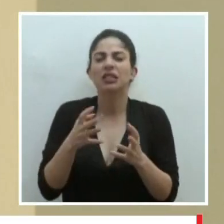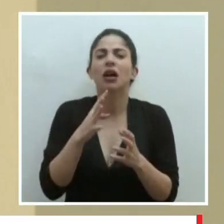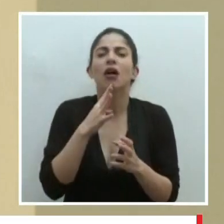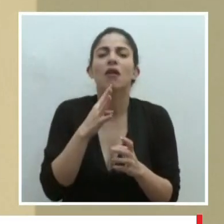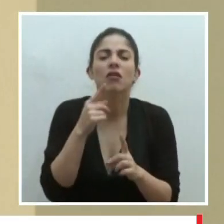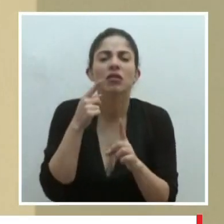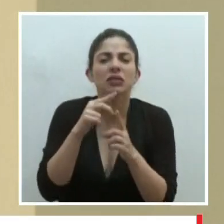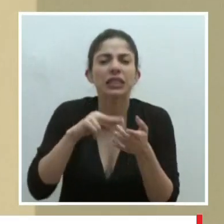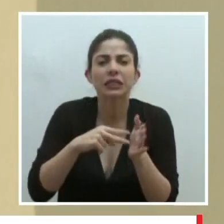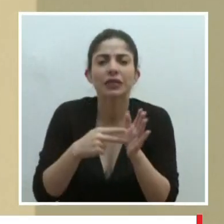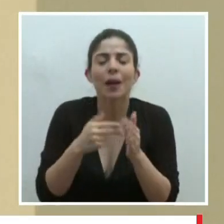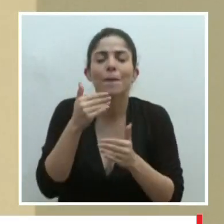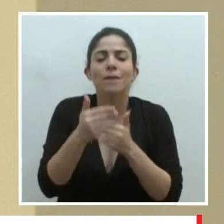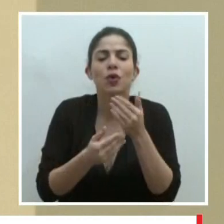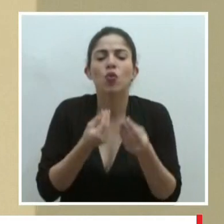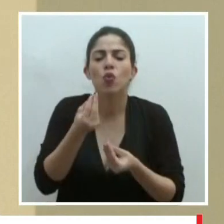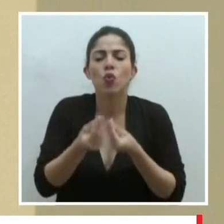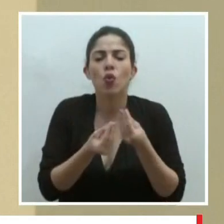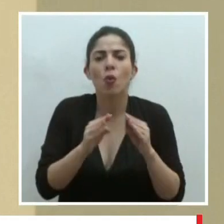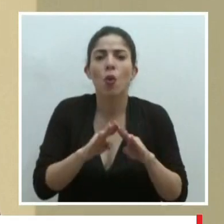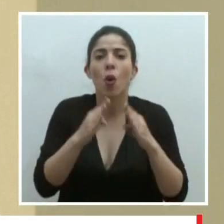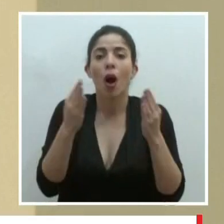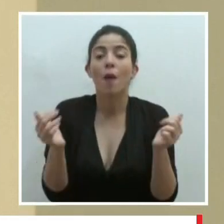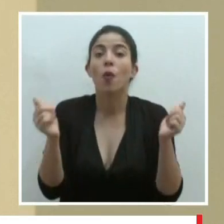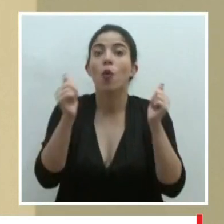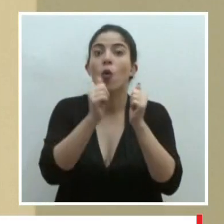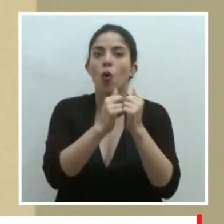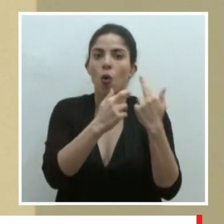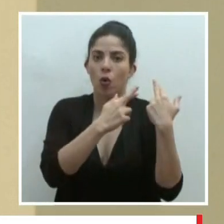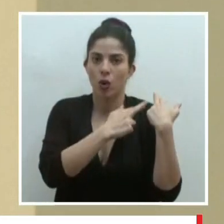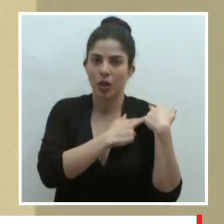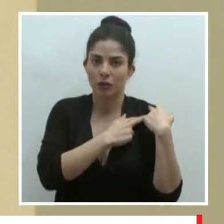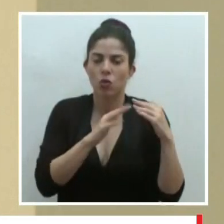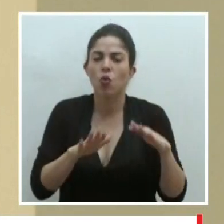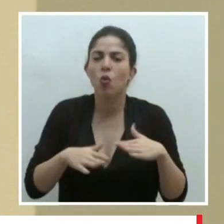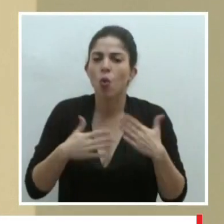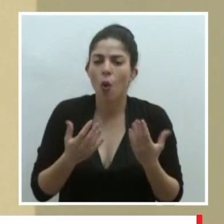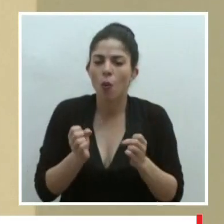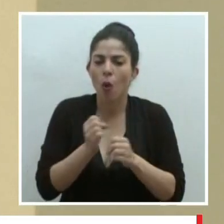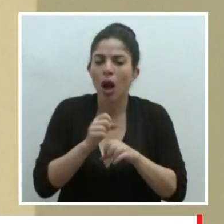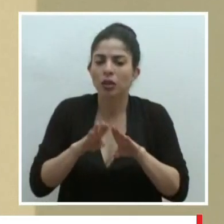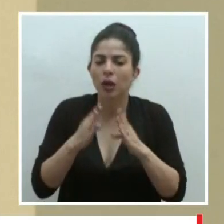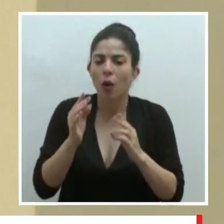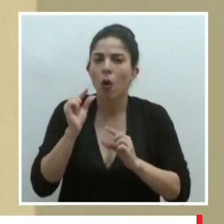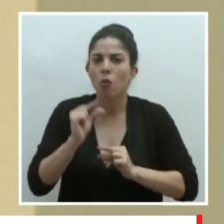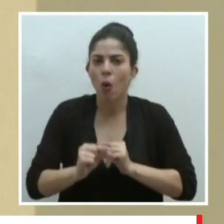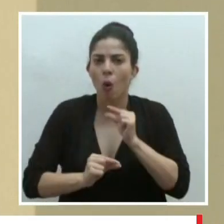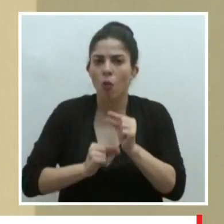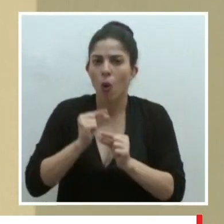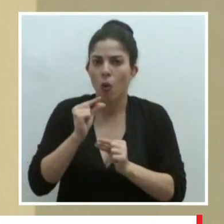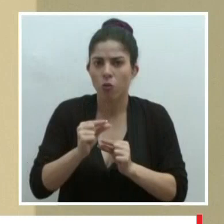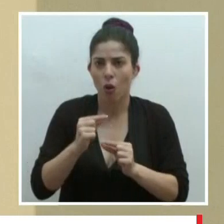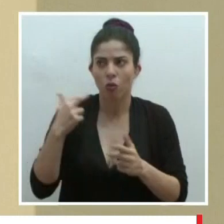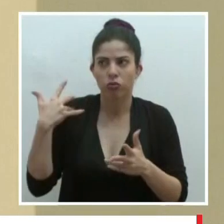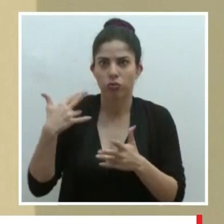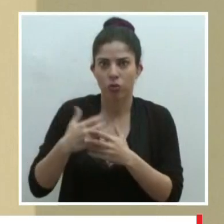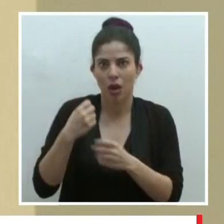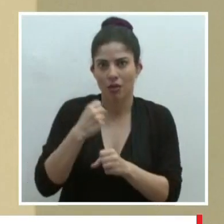tema del proceso de reapertura responsable y gradual en el que estamos trabajando en